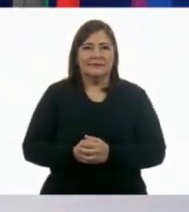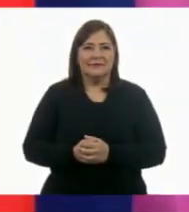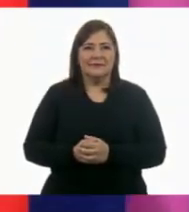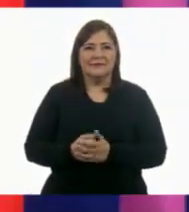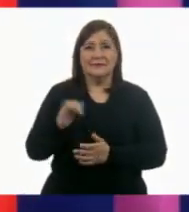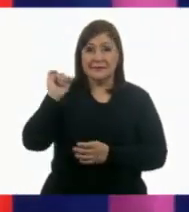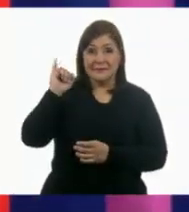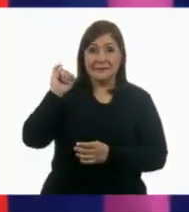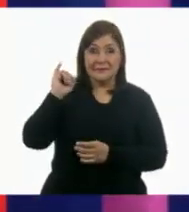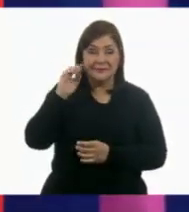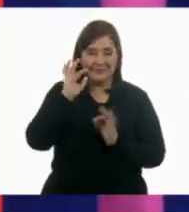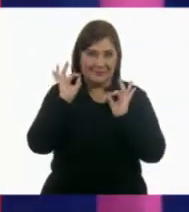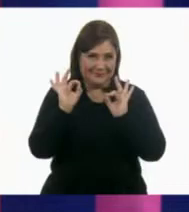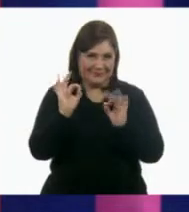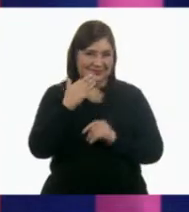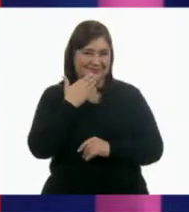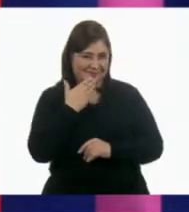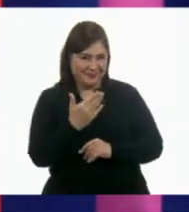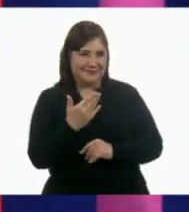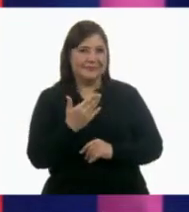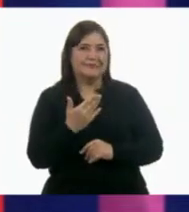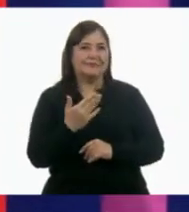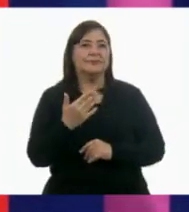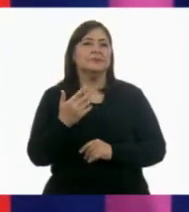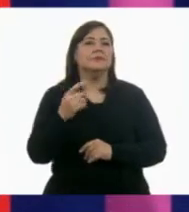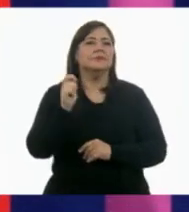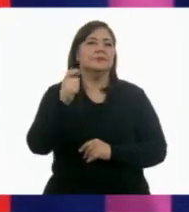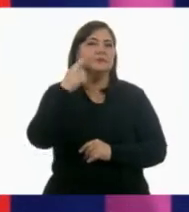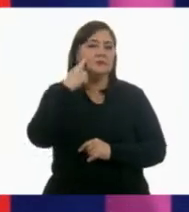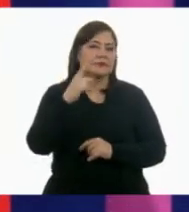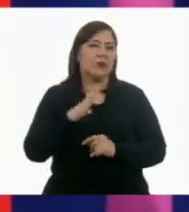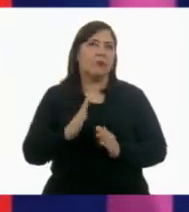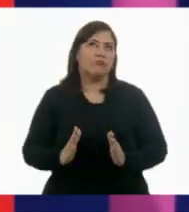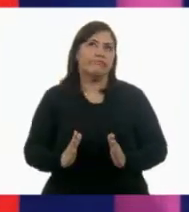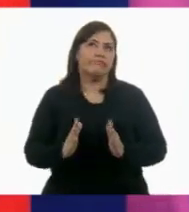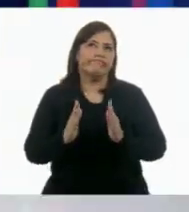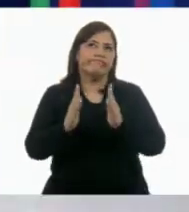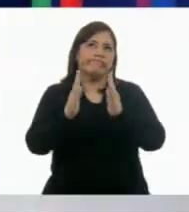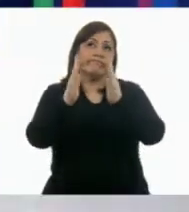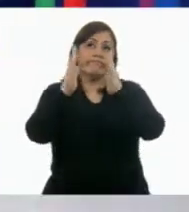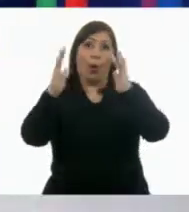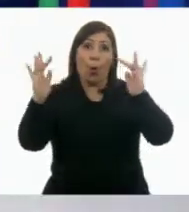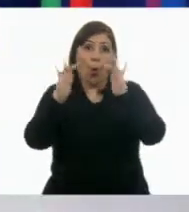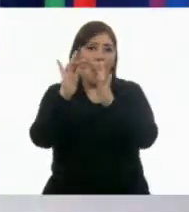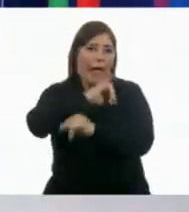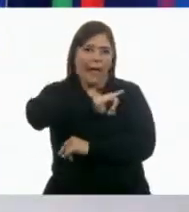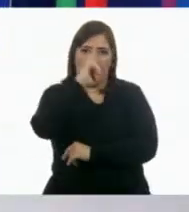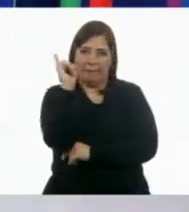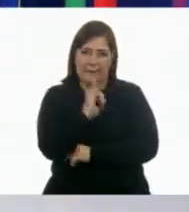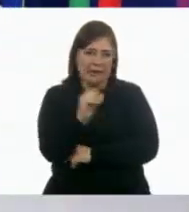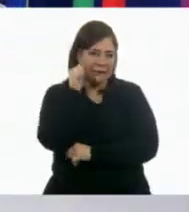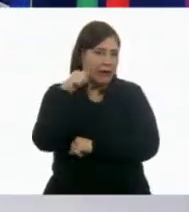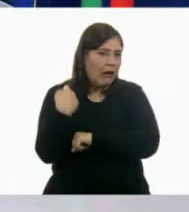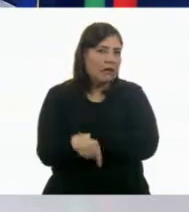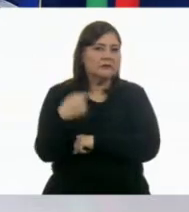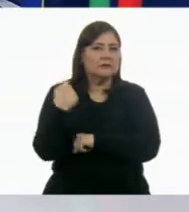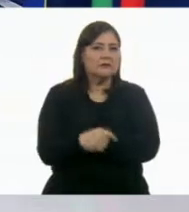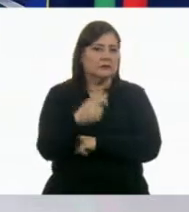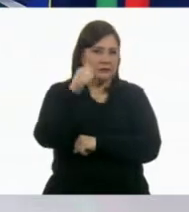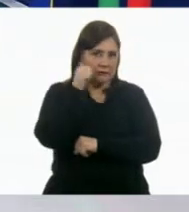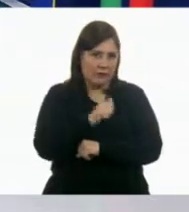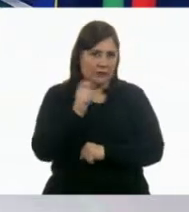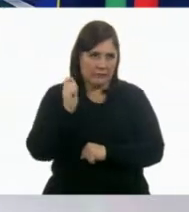Ahí está, perfecto. ¿Sí? Y si les prolongamos hasta el infinito, jamás se van a tocar. Vamos bien. Sí, en